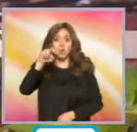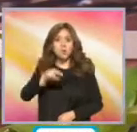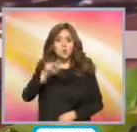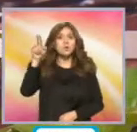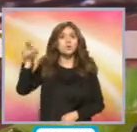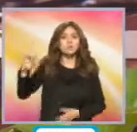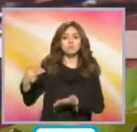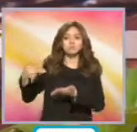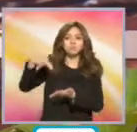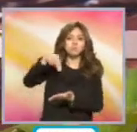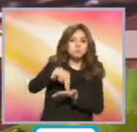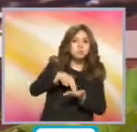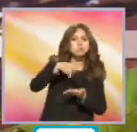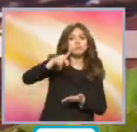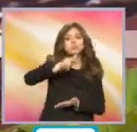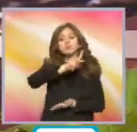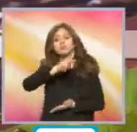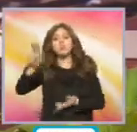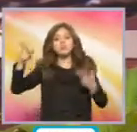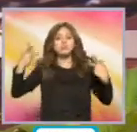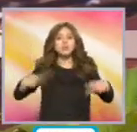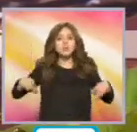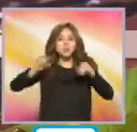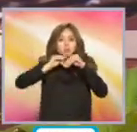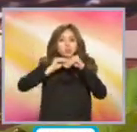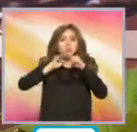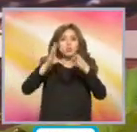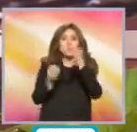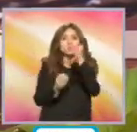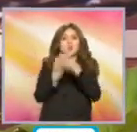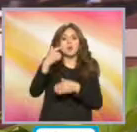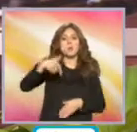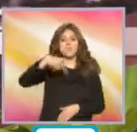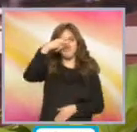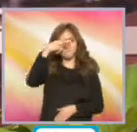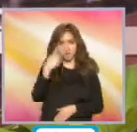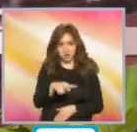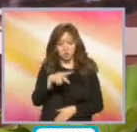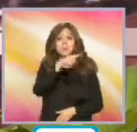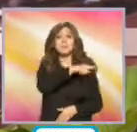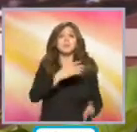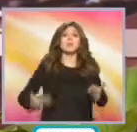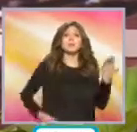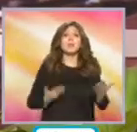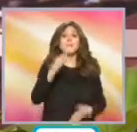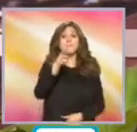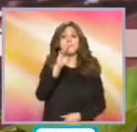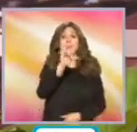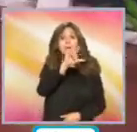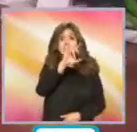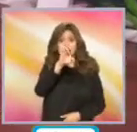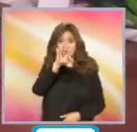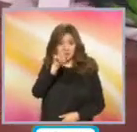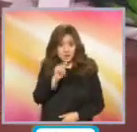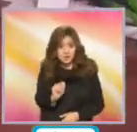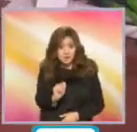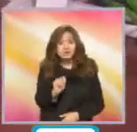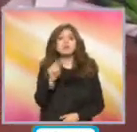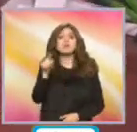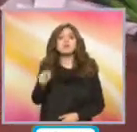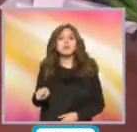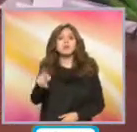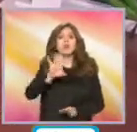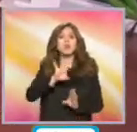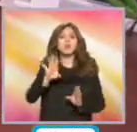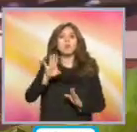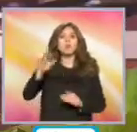brindarle a nuestro público este estreno en México. Claro. Wow. Este es un ballet muy, muy importante que en el ámbito